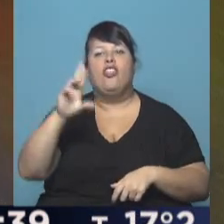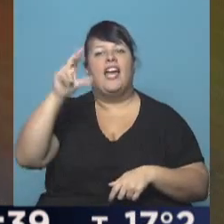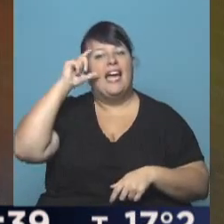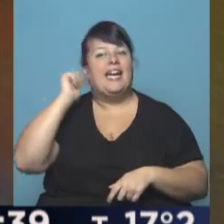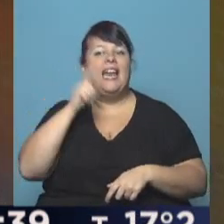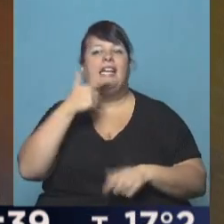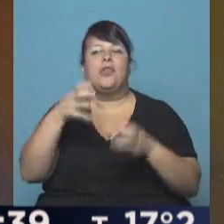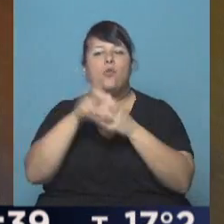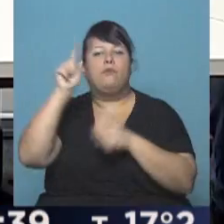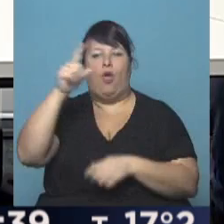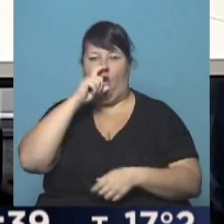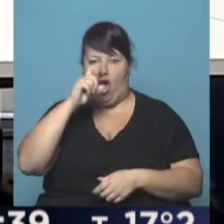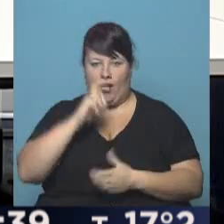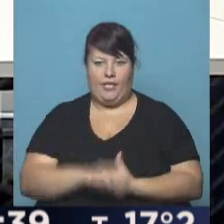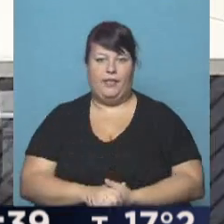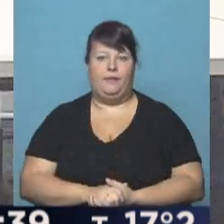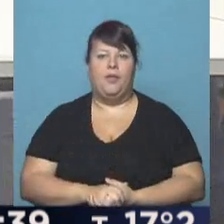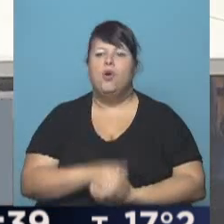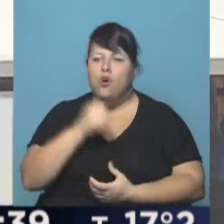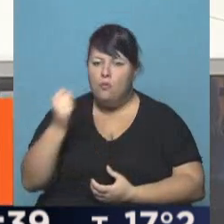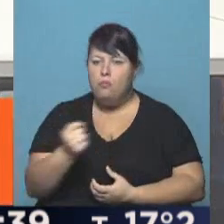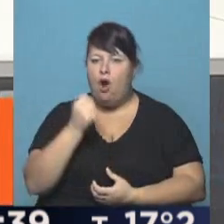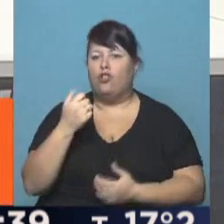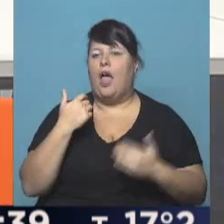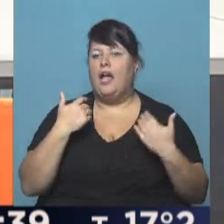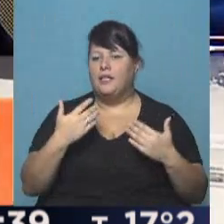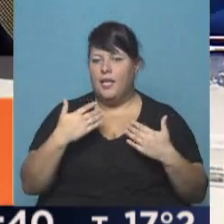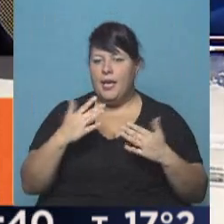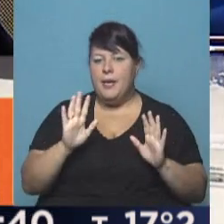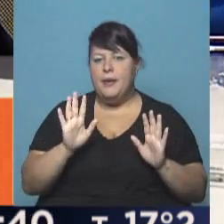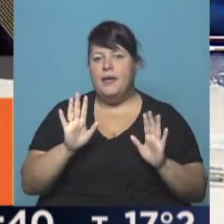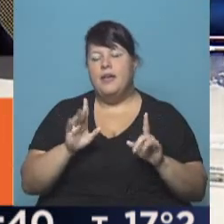Regatas, el equipo de Corrientes. Es muy importante poder